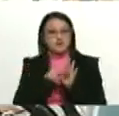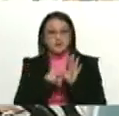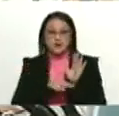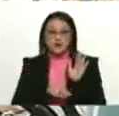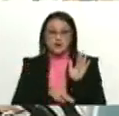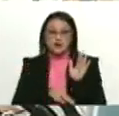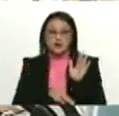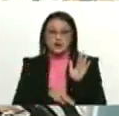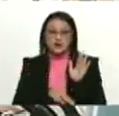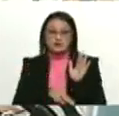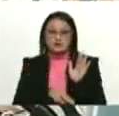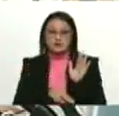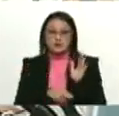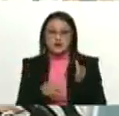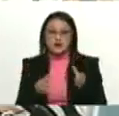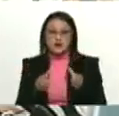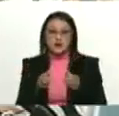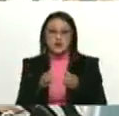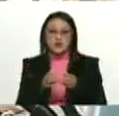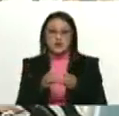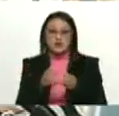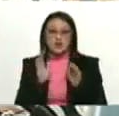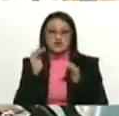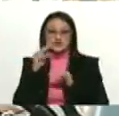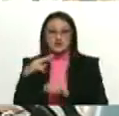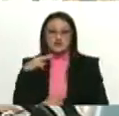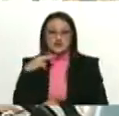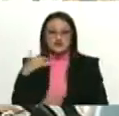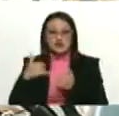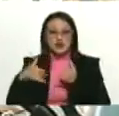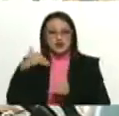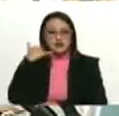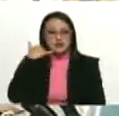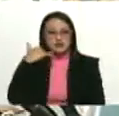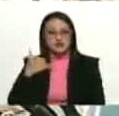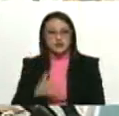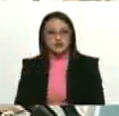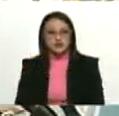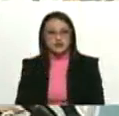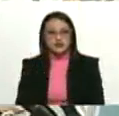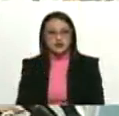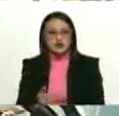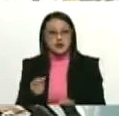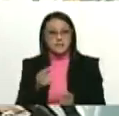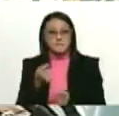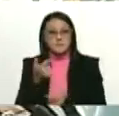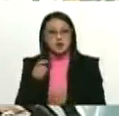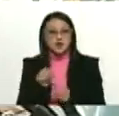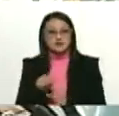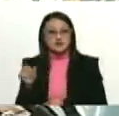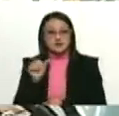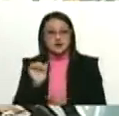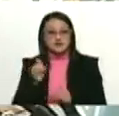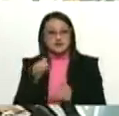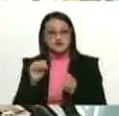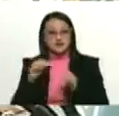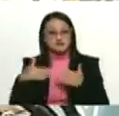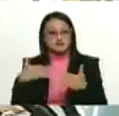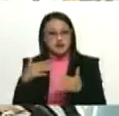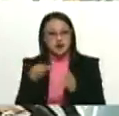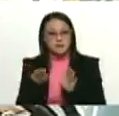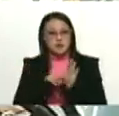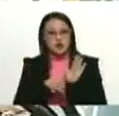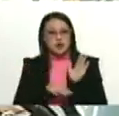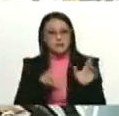programa, con la unidad de atención a la víctima, con la línea telefónica, en pocas semanas que lleva ejecutándose este programa, se